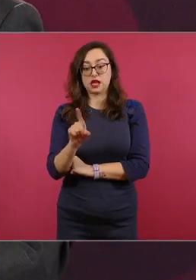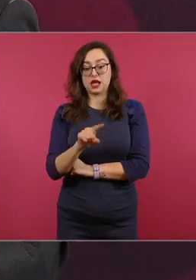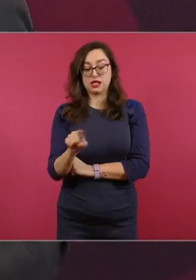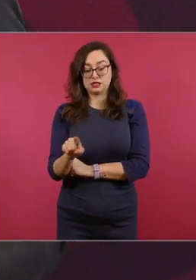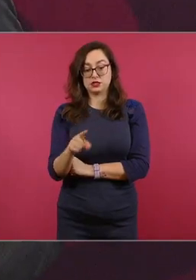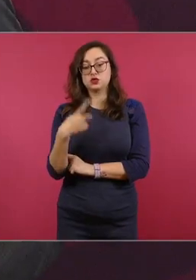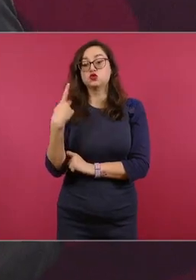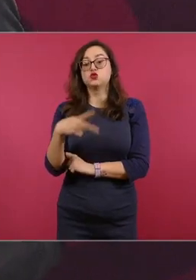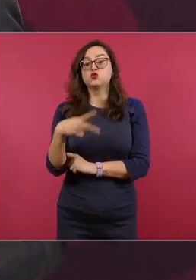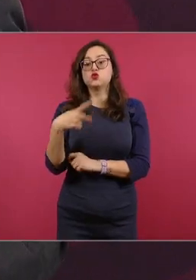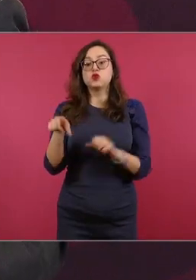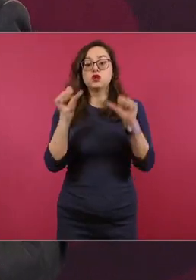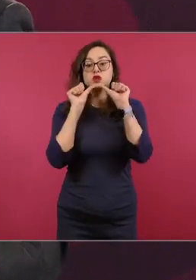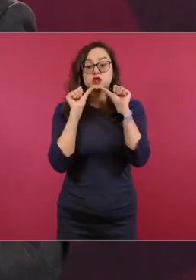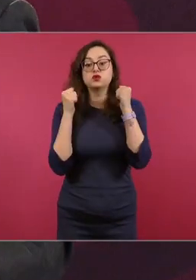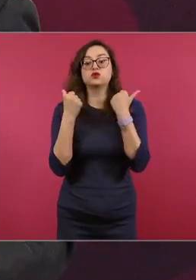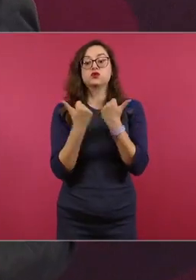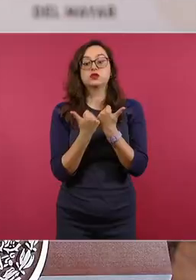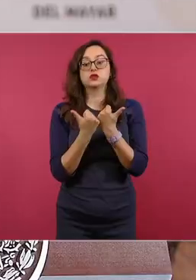para